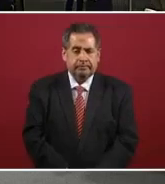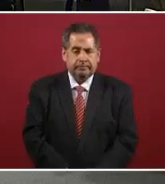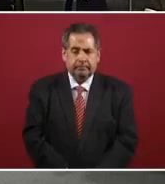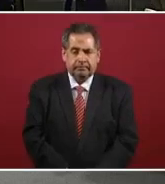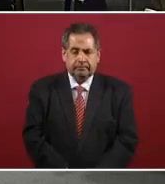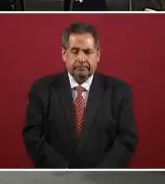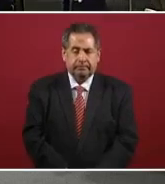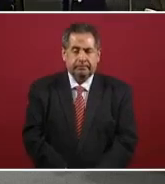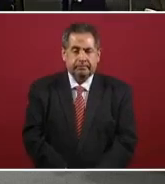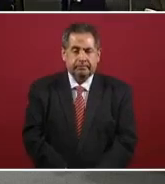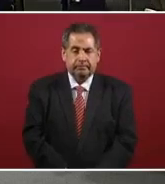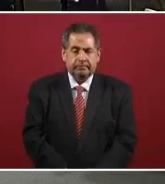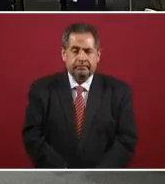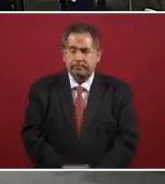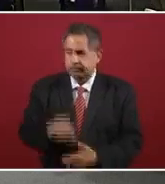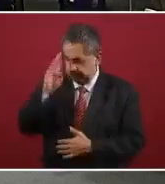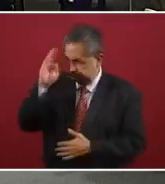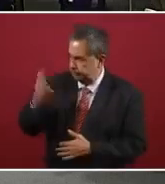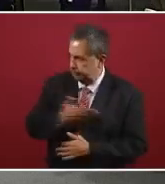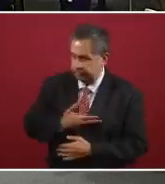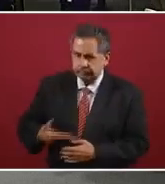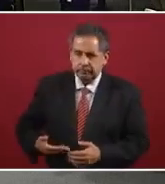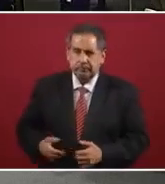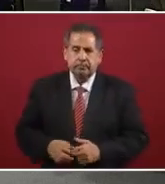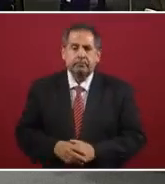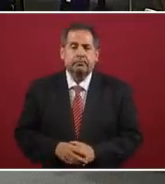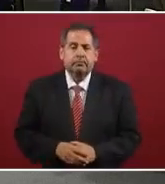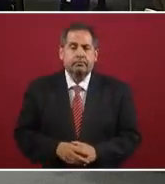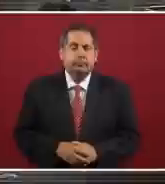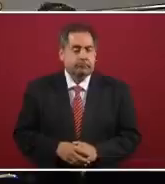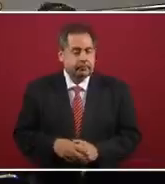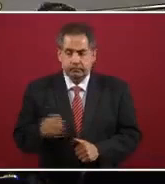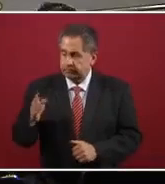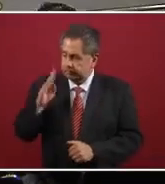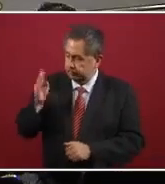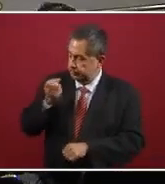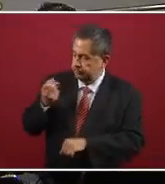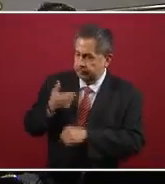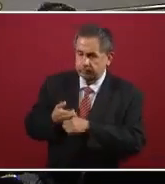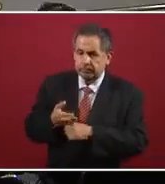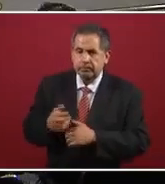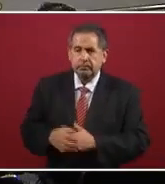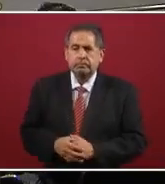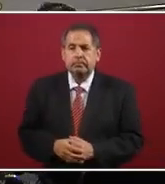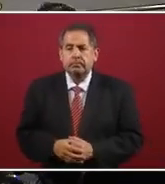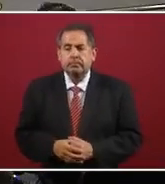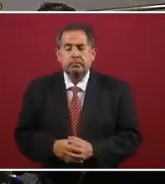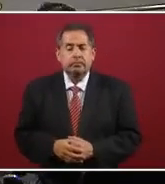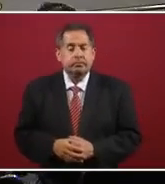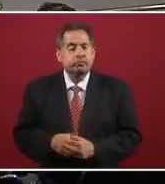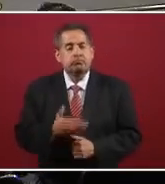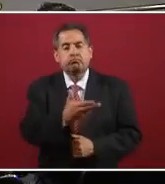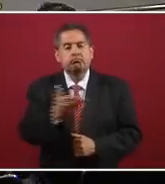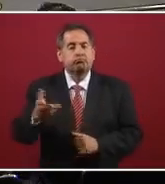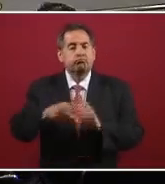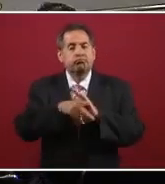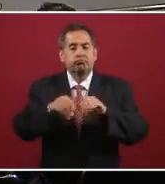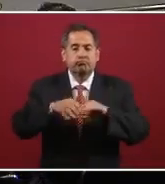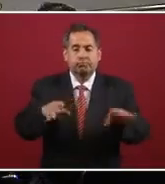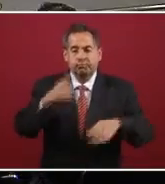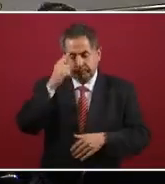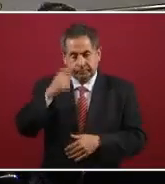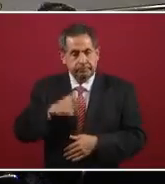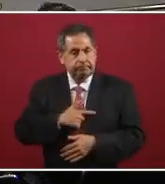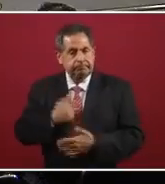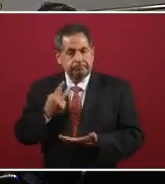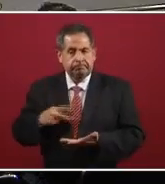Gracias. Señor presidente, señor secretario, vocero de la presidencia, el cuerpo de la prensa, es para mí un gusto